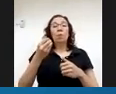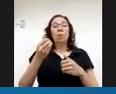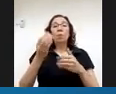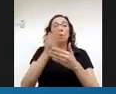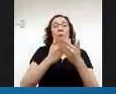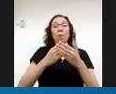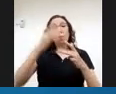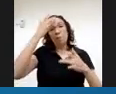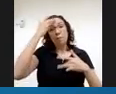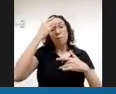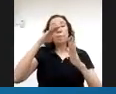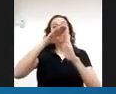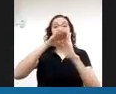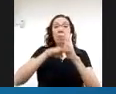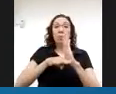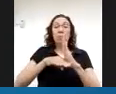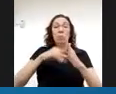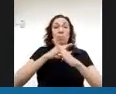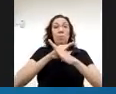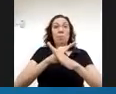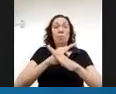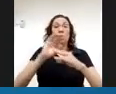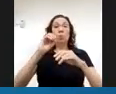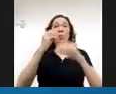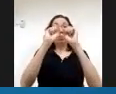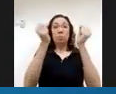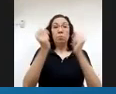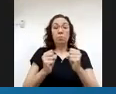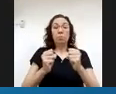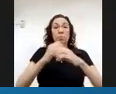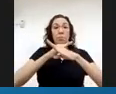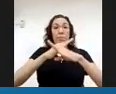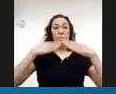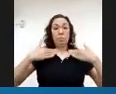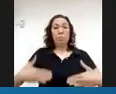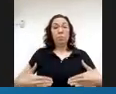condición que disminuya sus defensas o su sistema inmunológico.